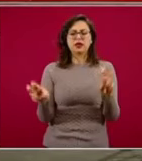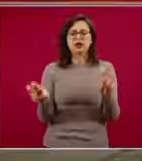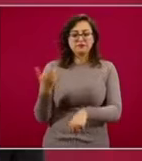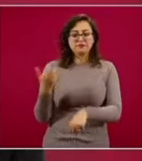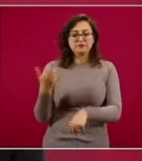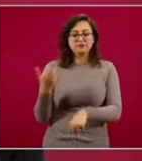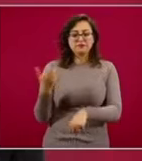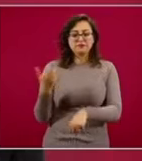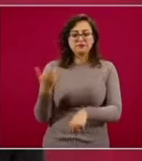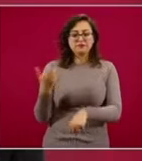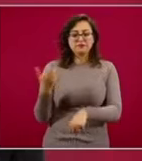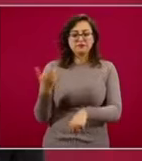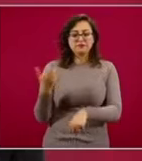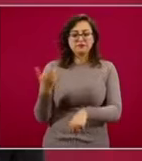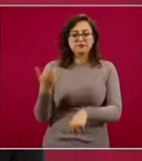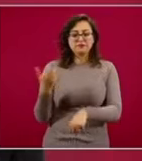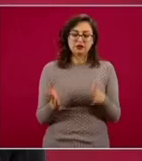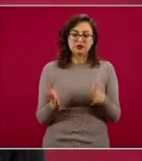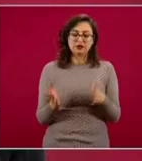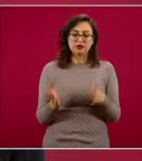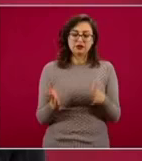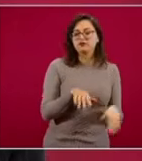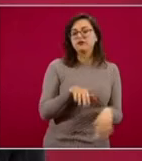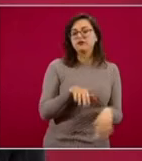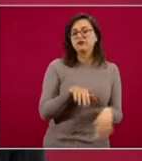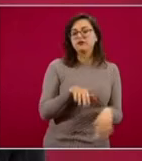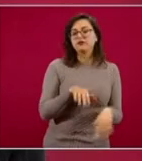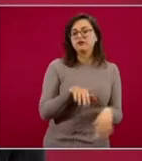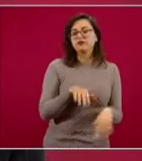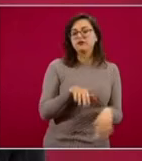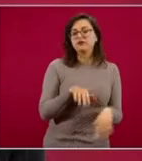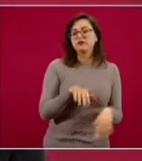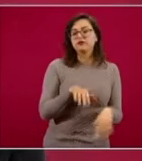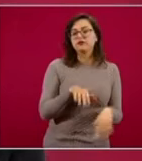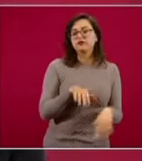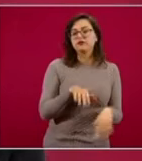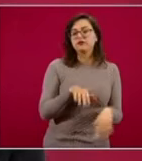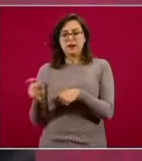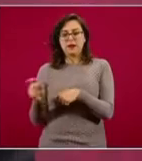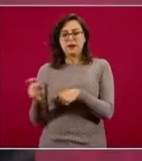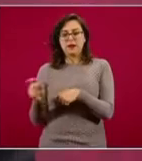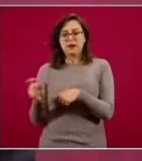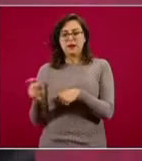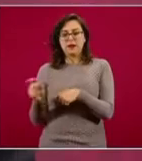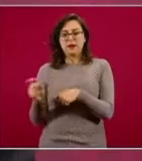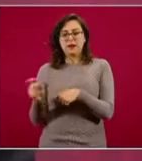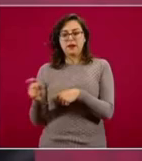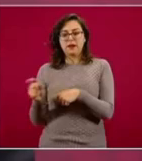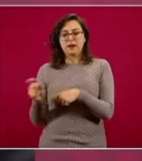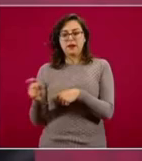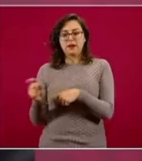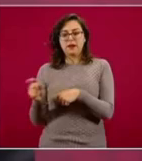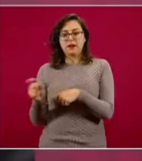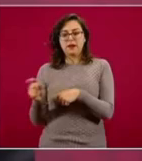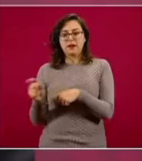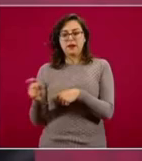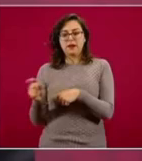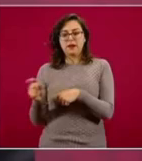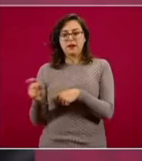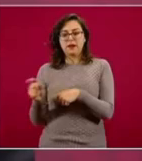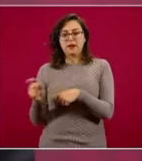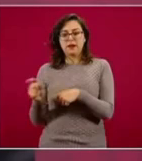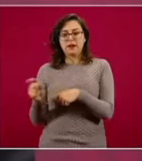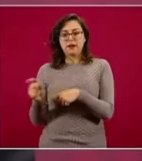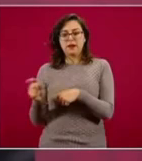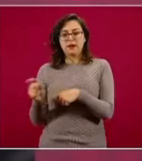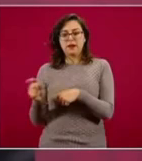caso y 8 en el otro estamos haciendo y que tienen que ver con la optimización del uso de los